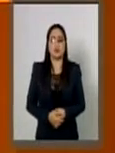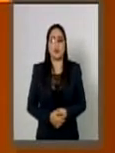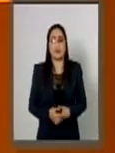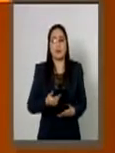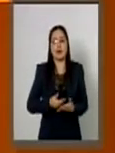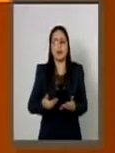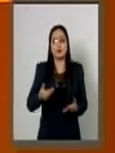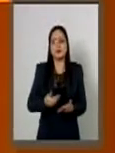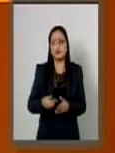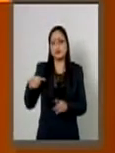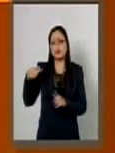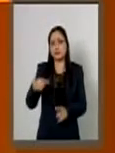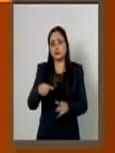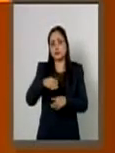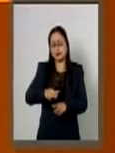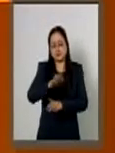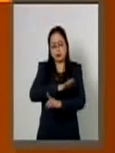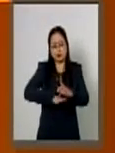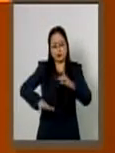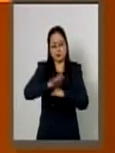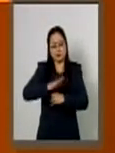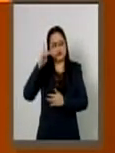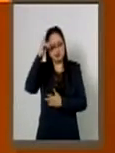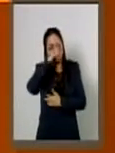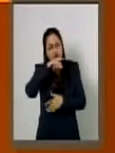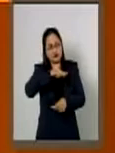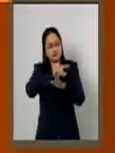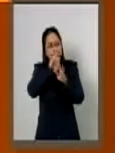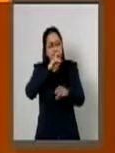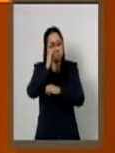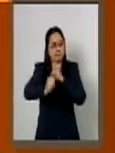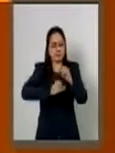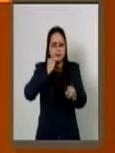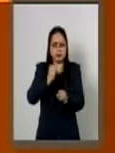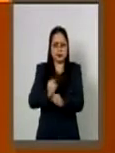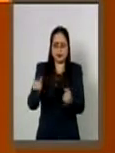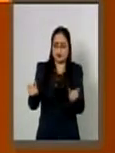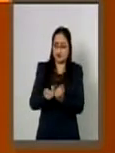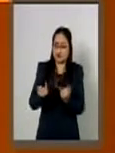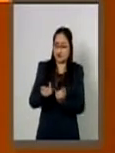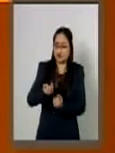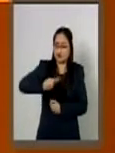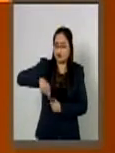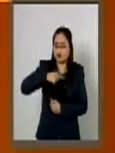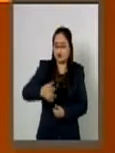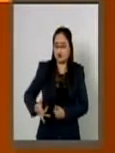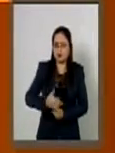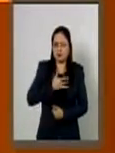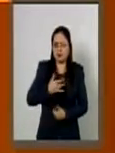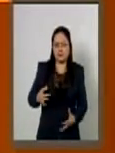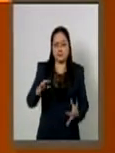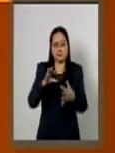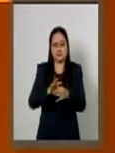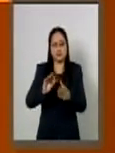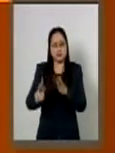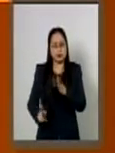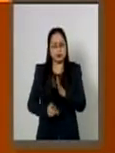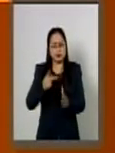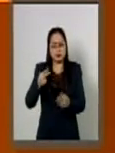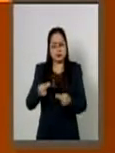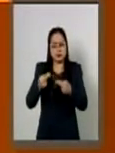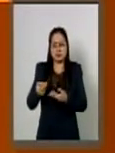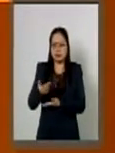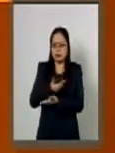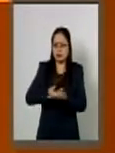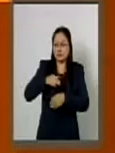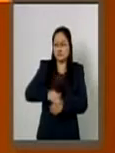a la complejidad del entorno internacional y a las complicaciones del proceso de renegociación del Tratado